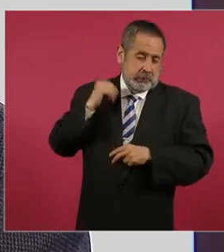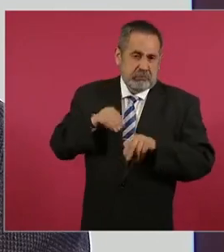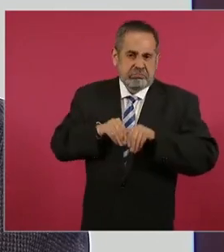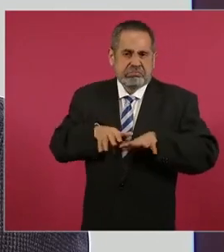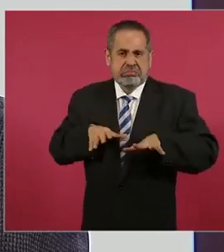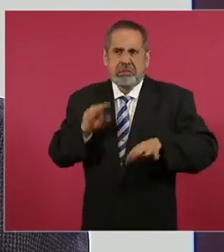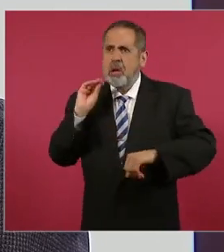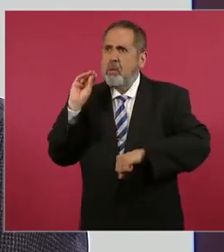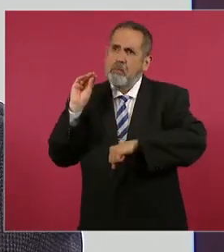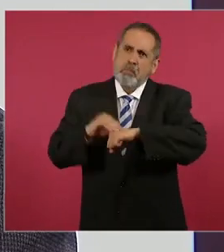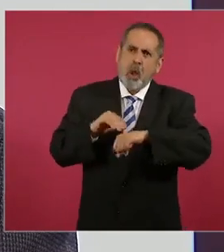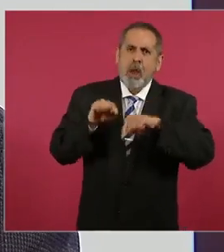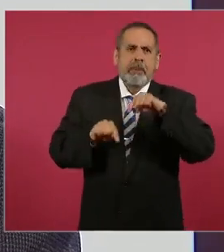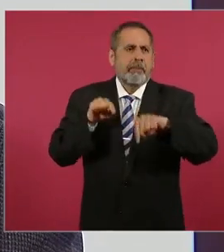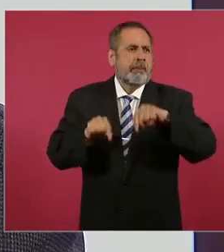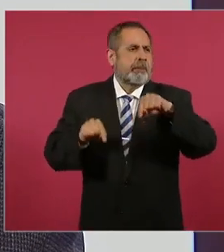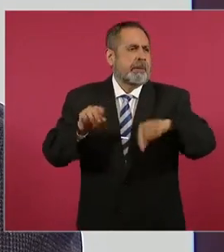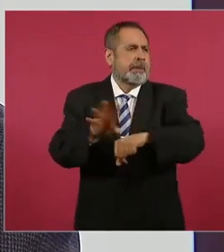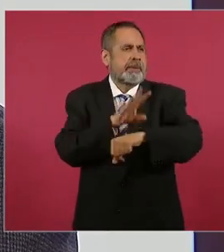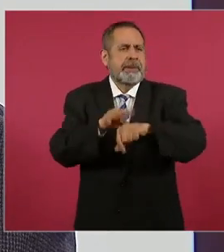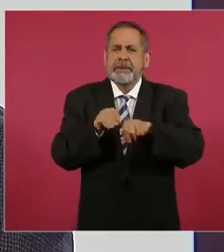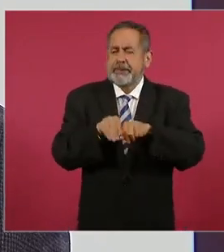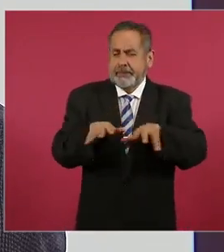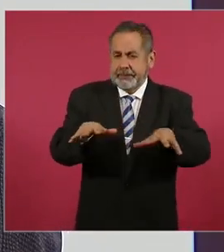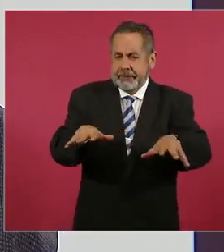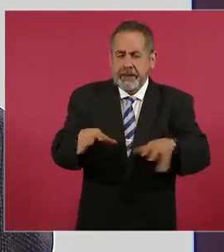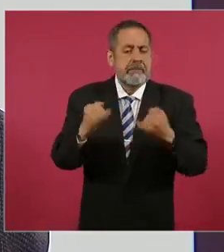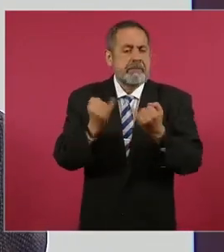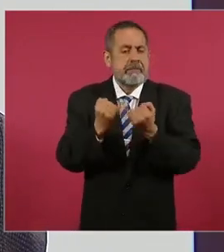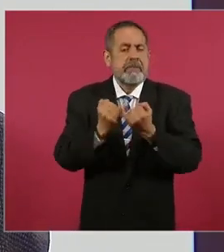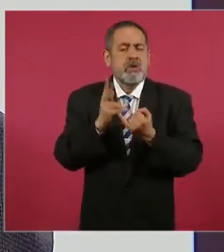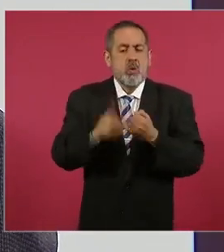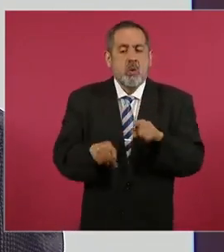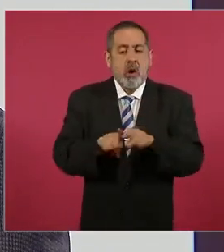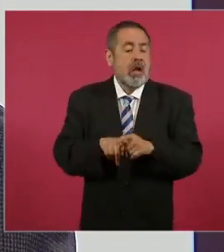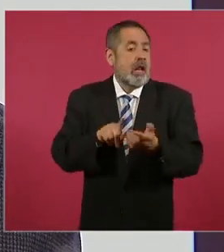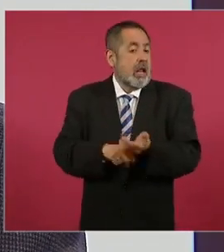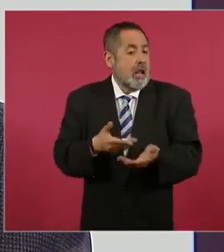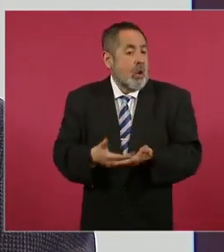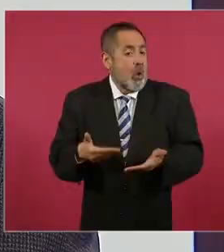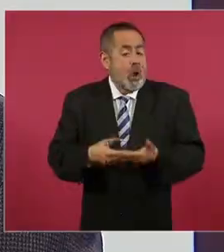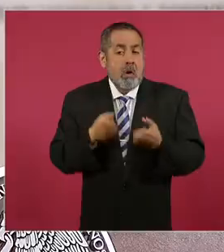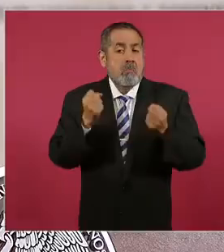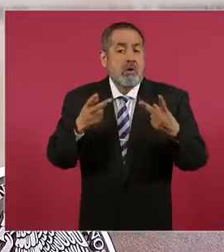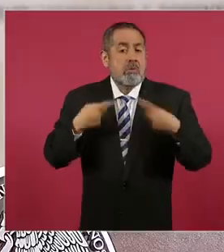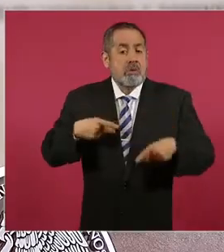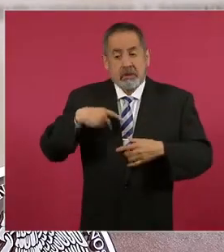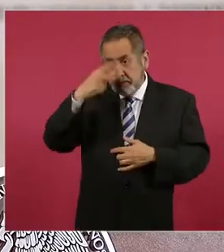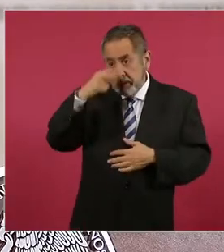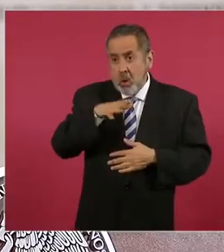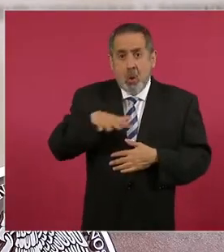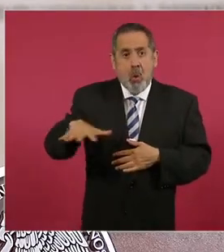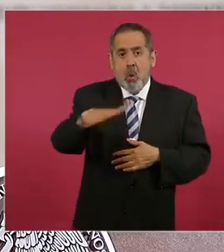millones de mexicanos marginados del desarrollo informativo y comercial. La fibra óptica de CFE